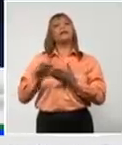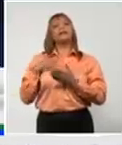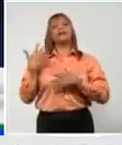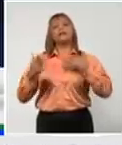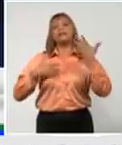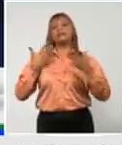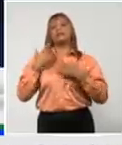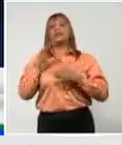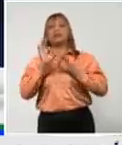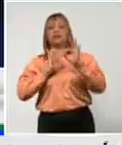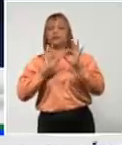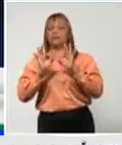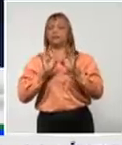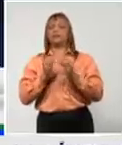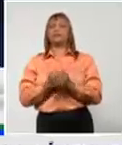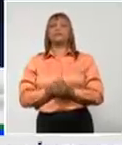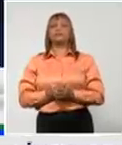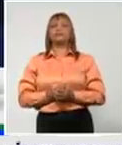se realizan.